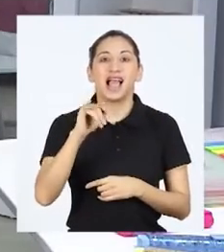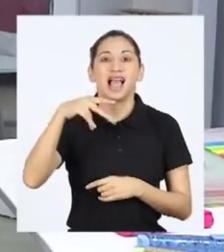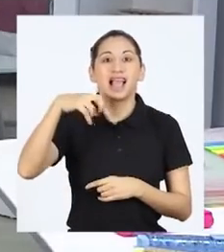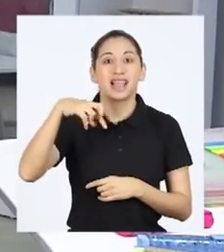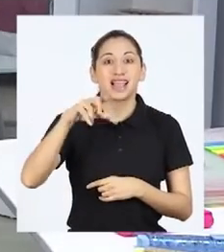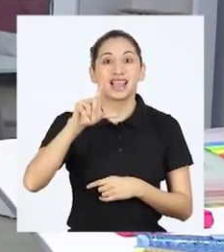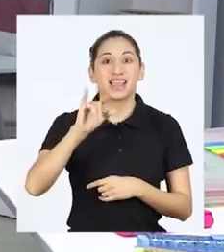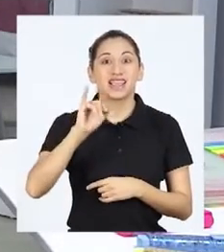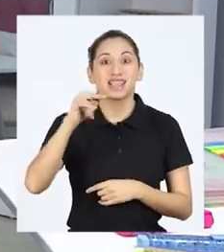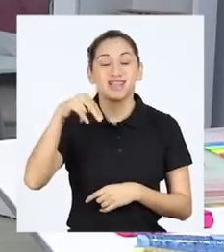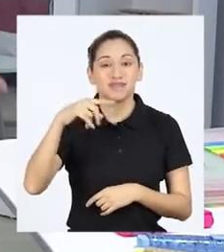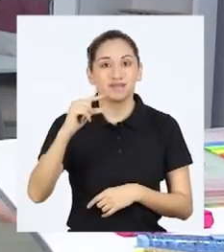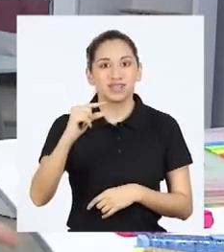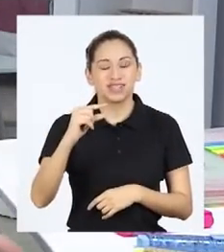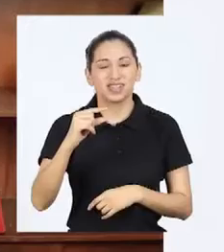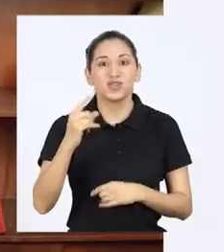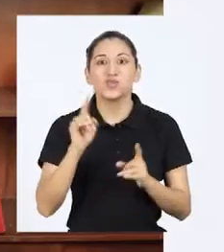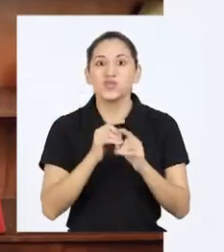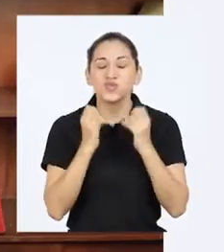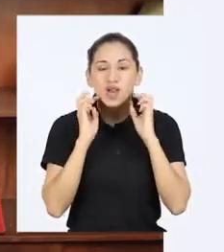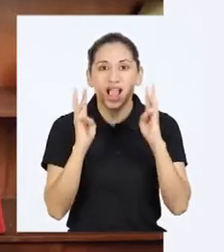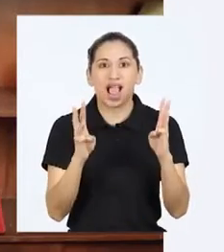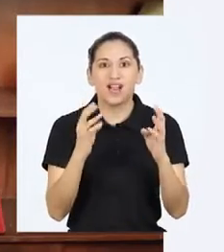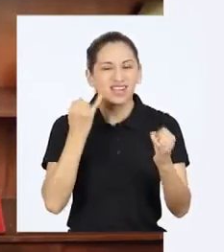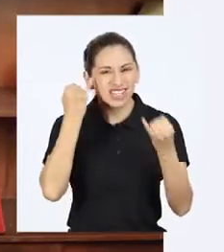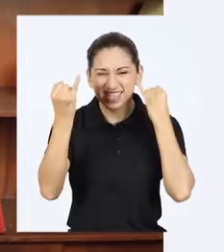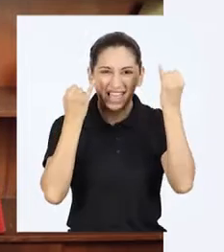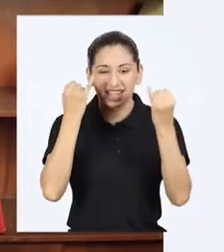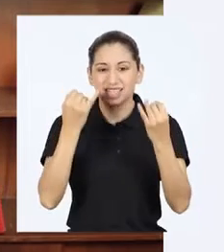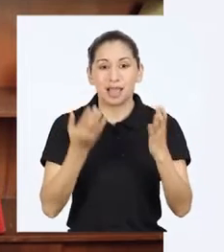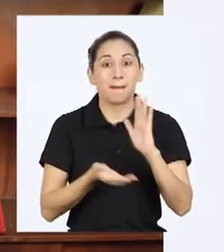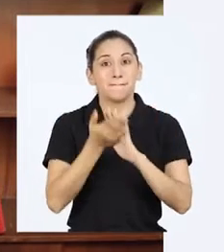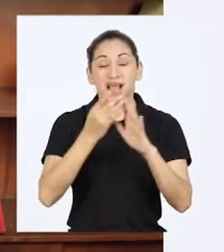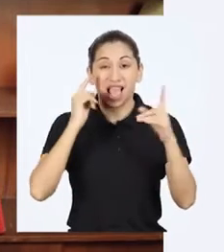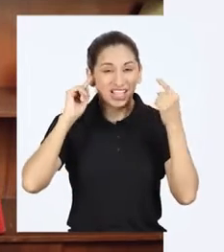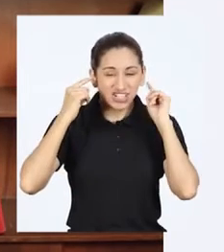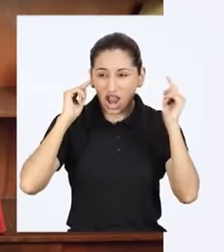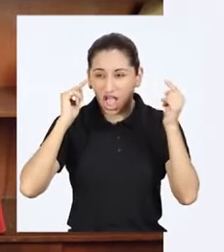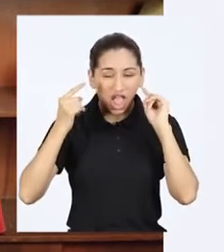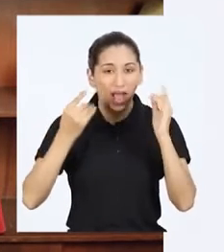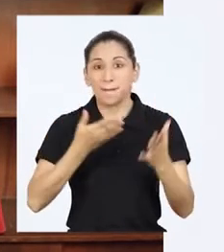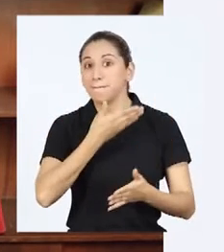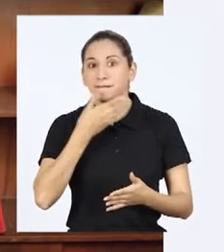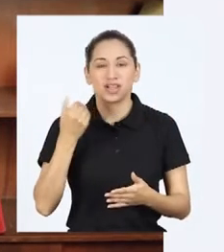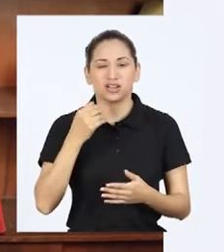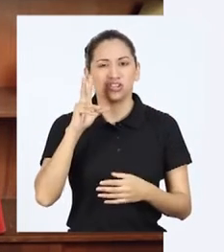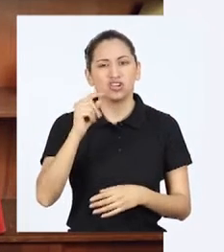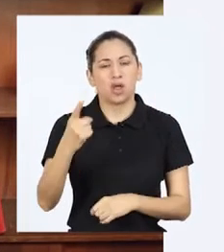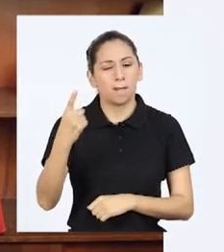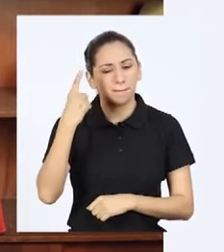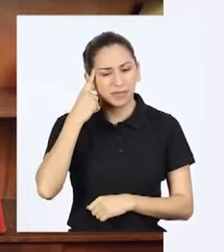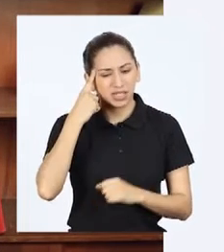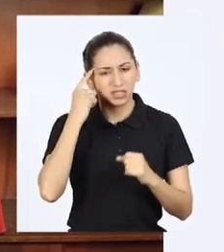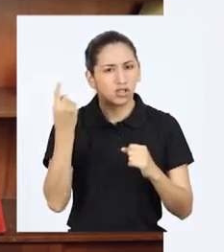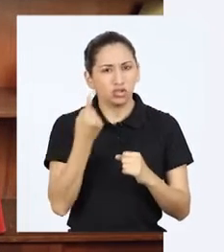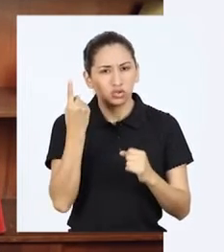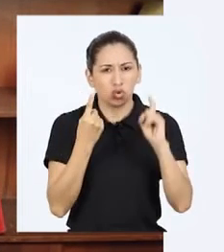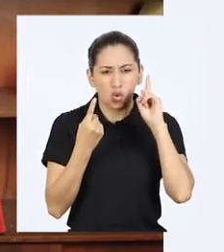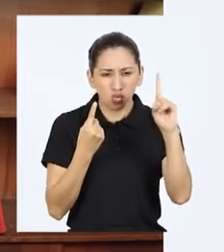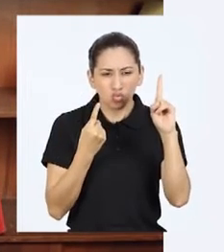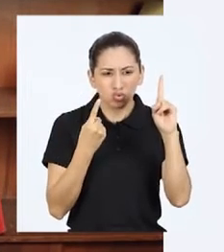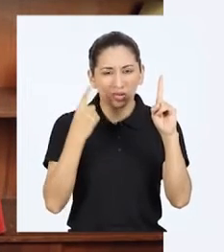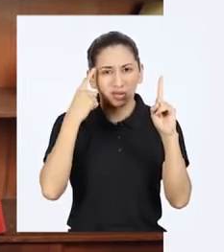¡Jasu! ¡No paramos de generar ideas! Y cuanto más locas, mejor. No se trata de pensar solo en